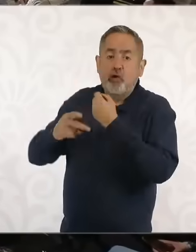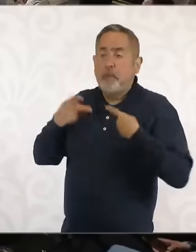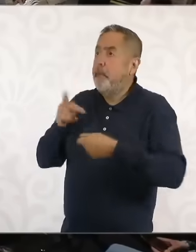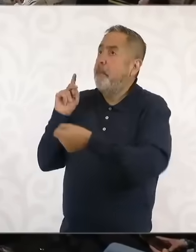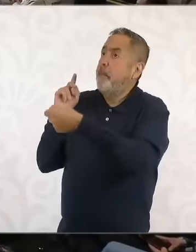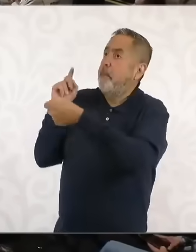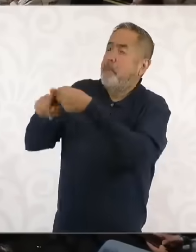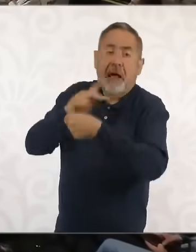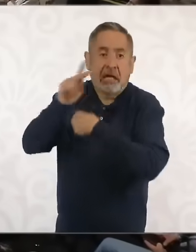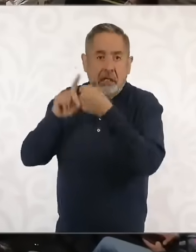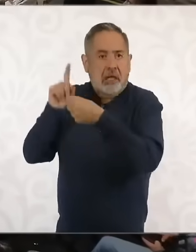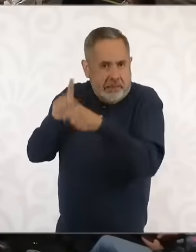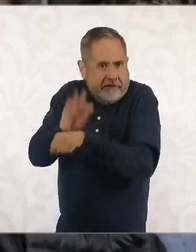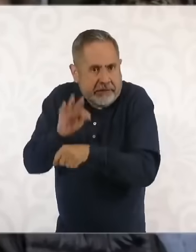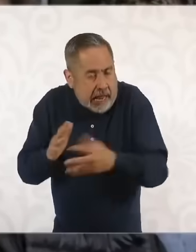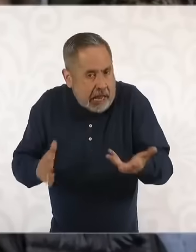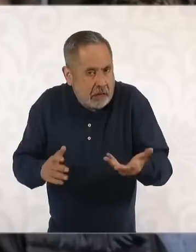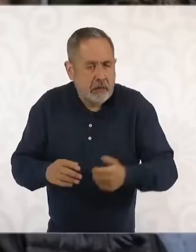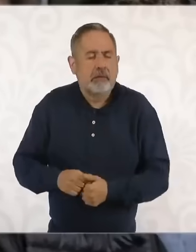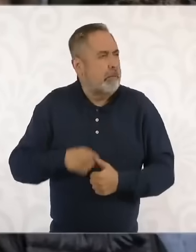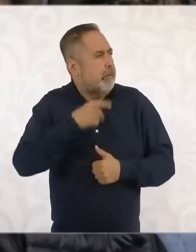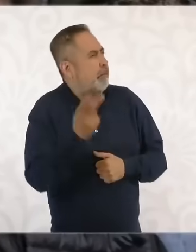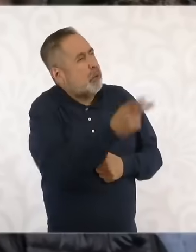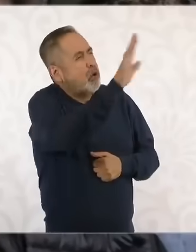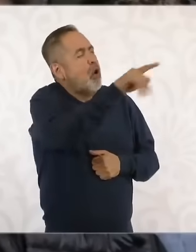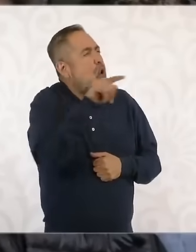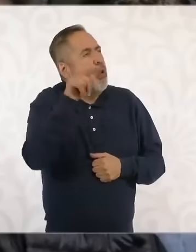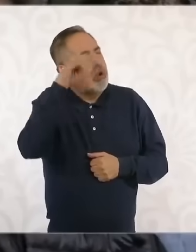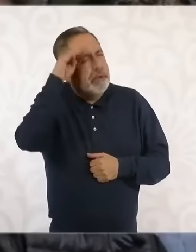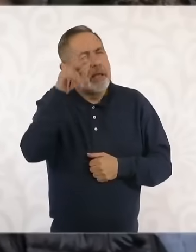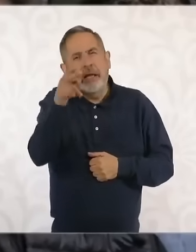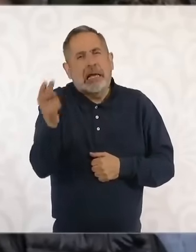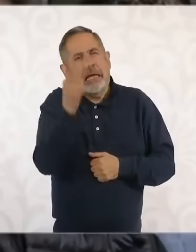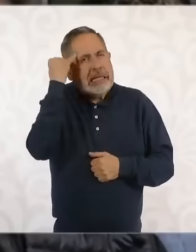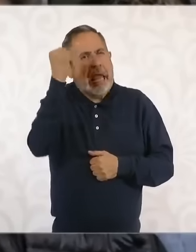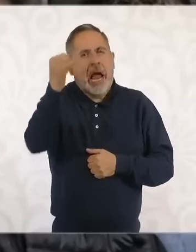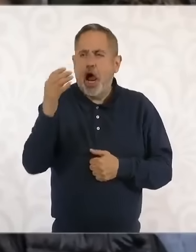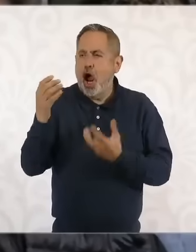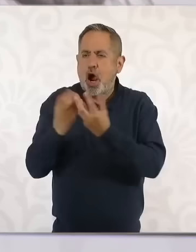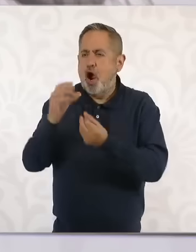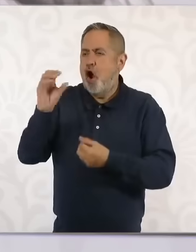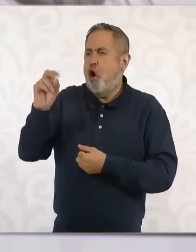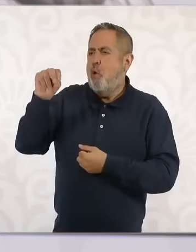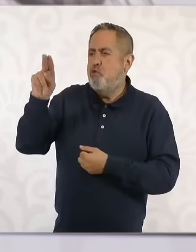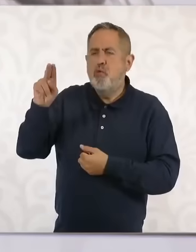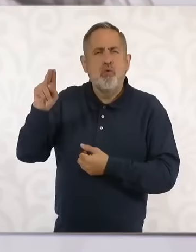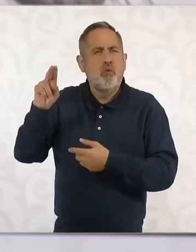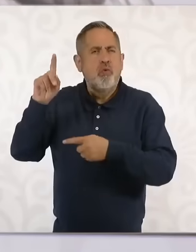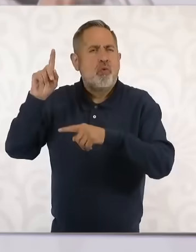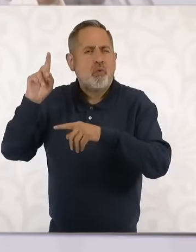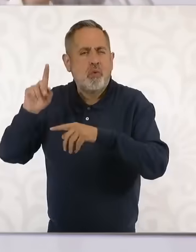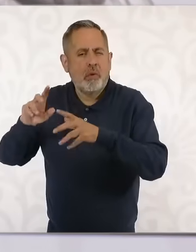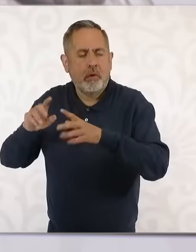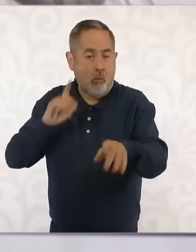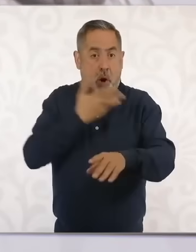Es decir, usted estaría porque las Naciones Unidas ya, digamos, se fortalezca, se